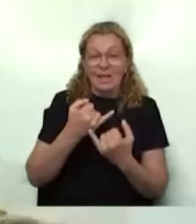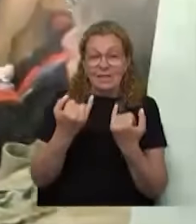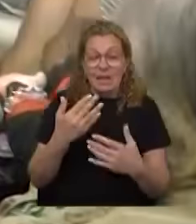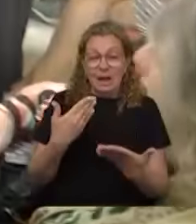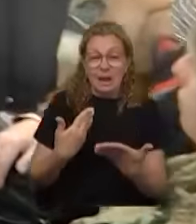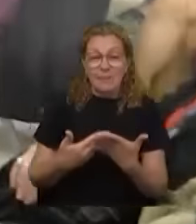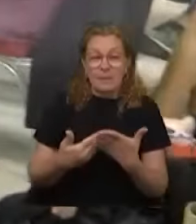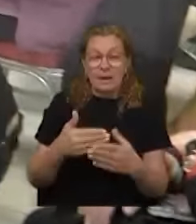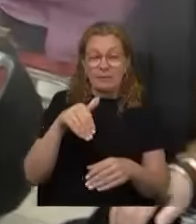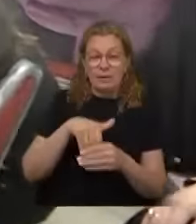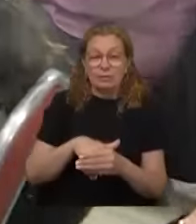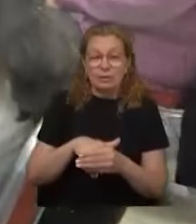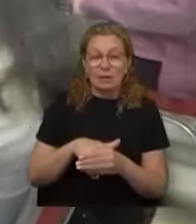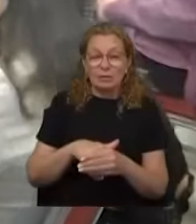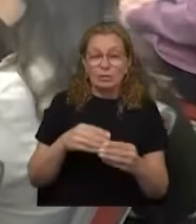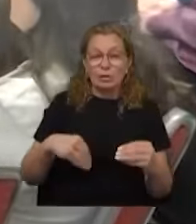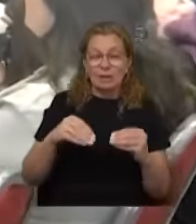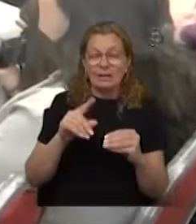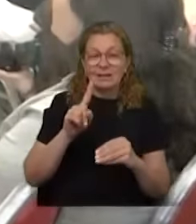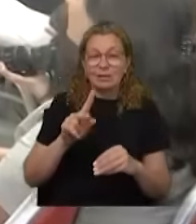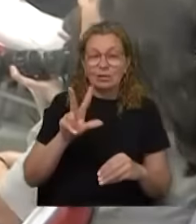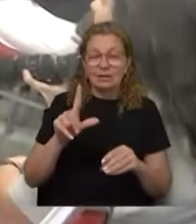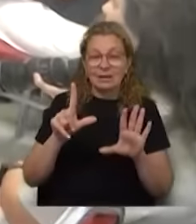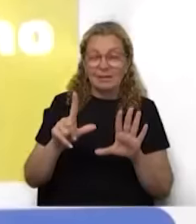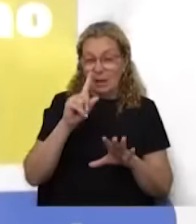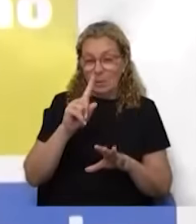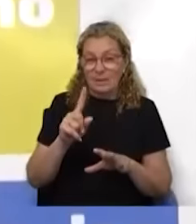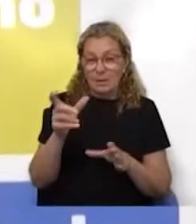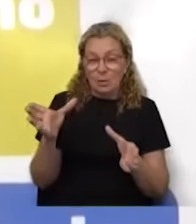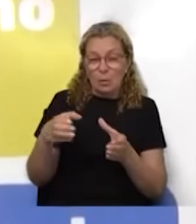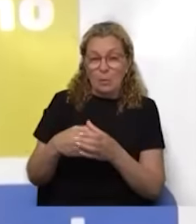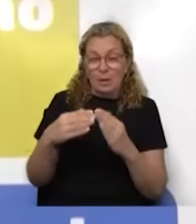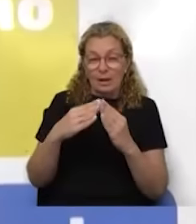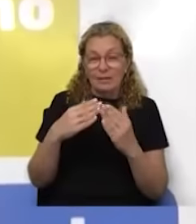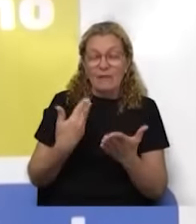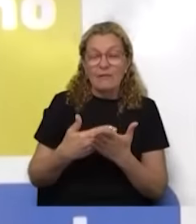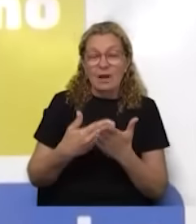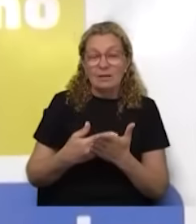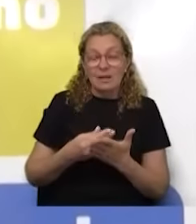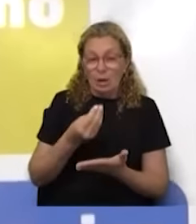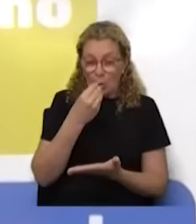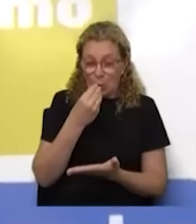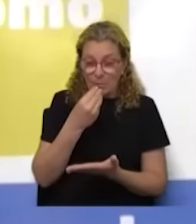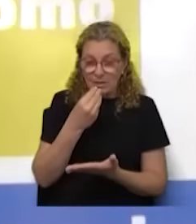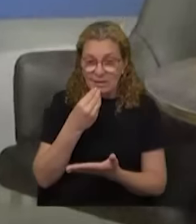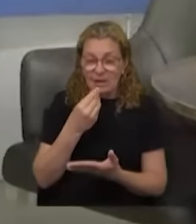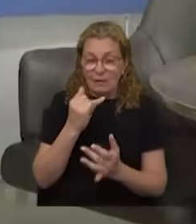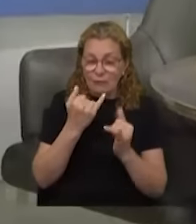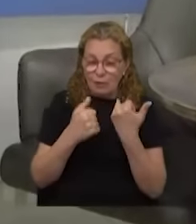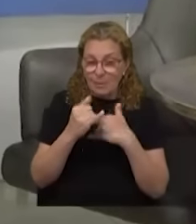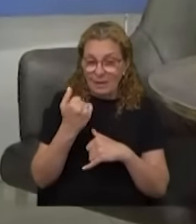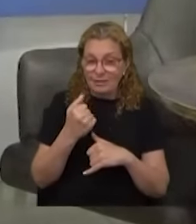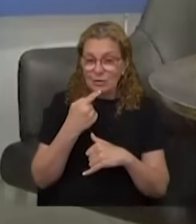un total de 137 de cada 1000 hogares del país enfrenta inseguridad alimentaria moderada o grave según el informe Nacional de